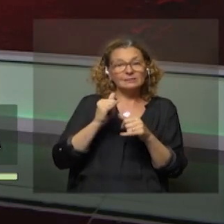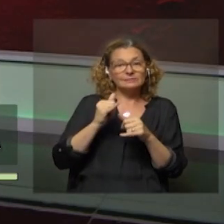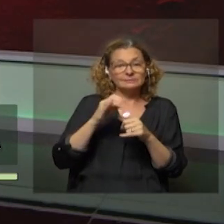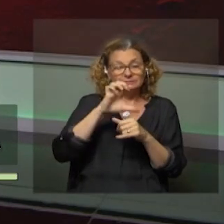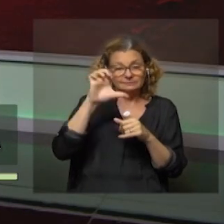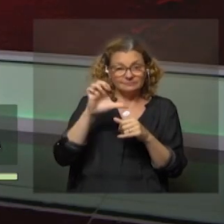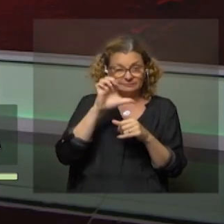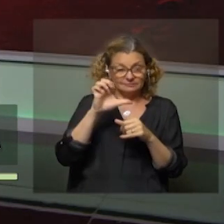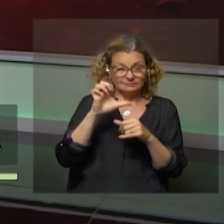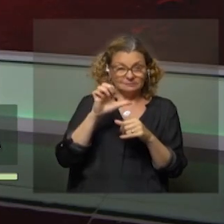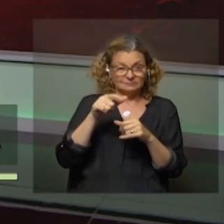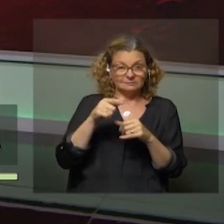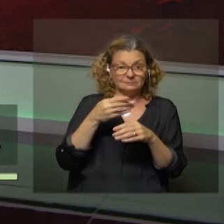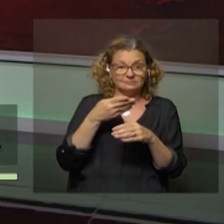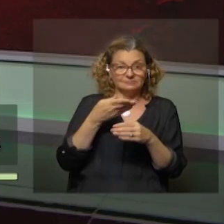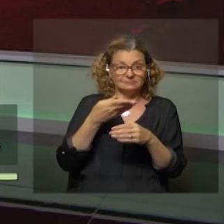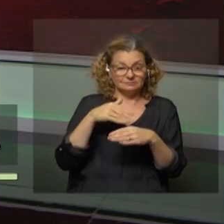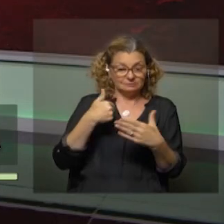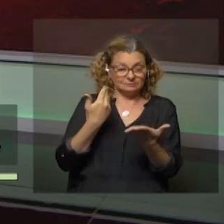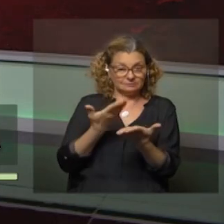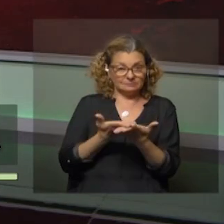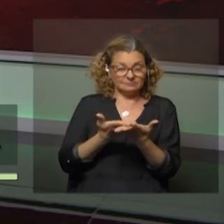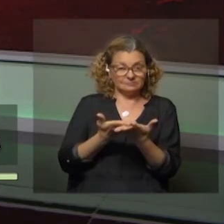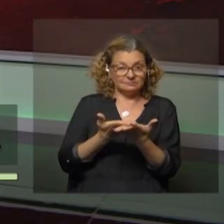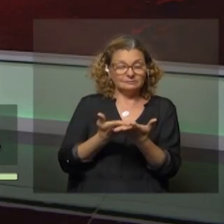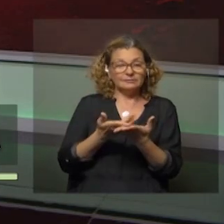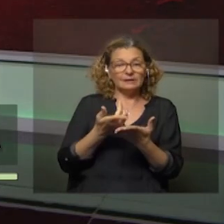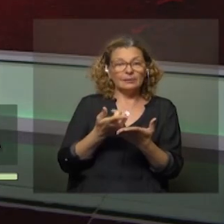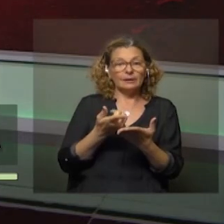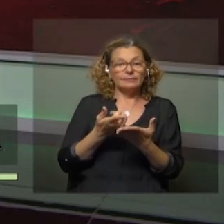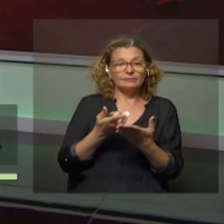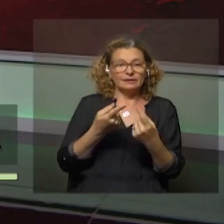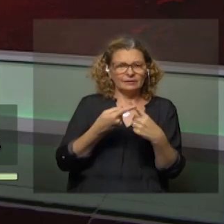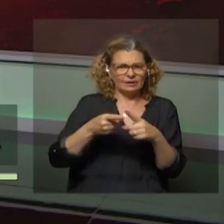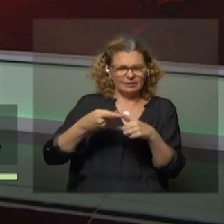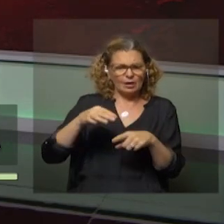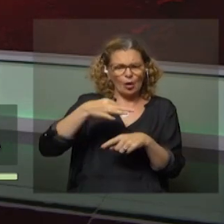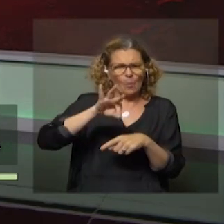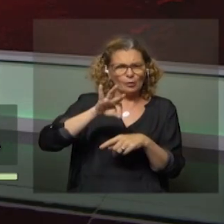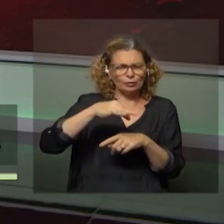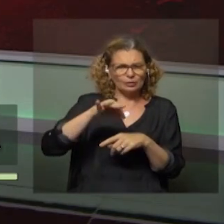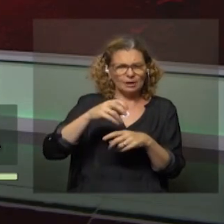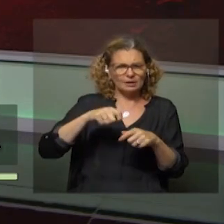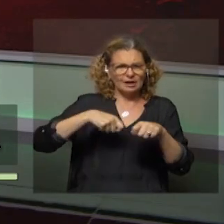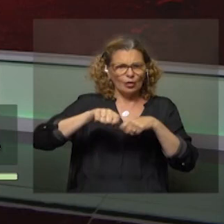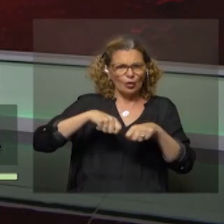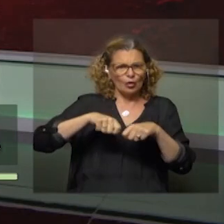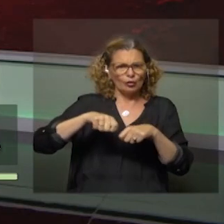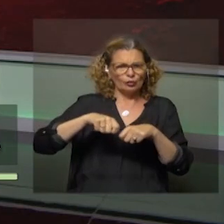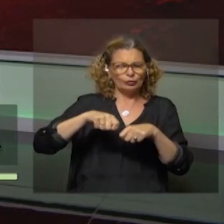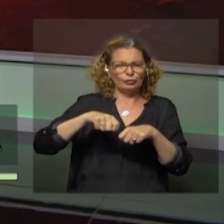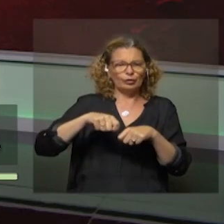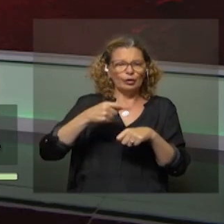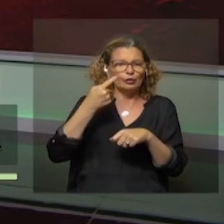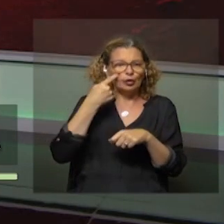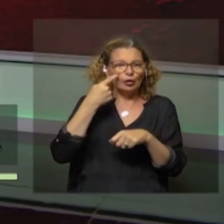desde la empresa vertical Skype se le presentaban a Alejandro asteciano varias veces oportunidades de negocio oportunidades de